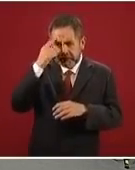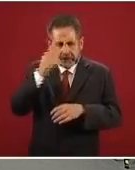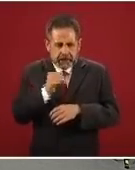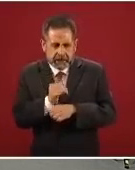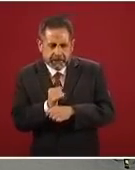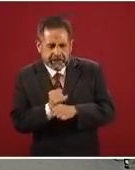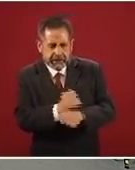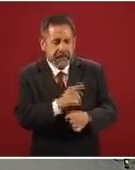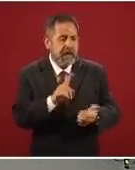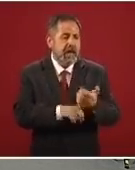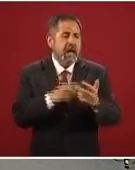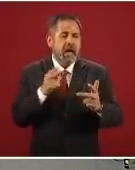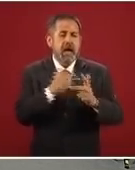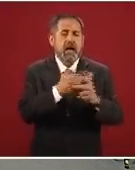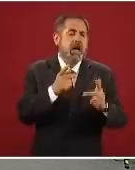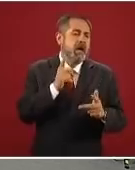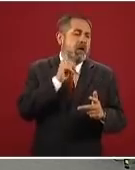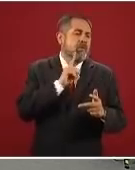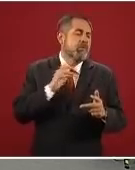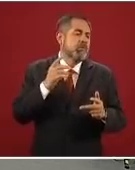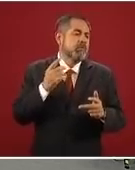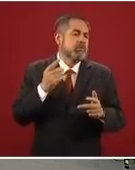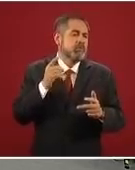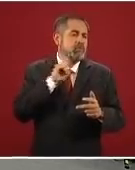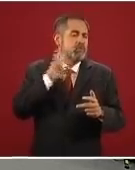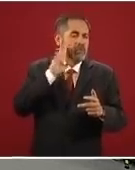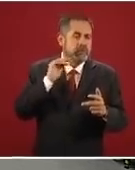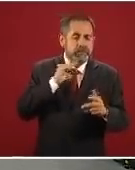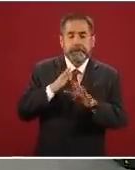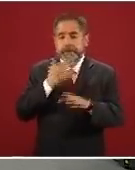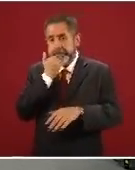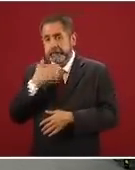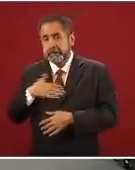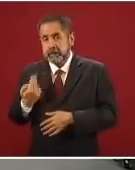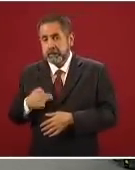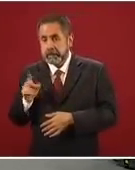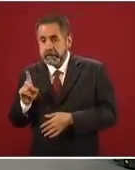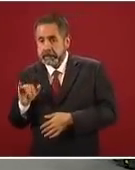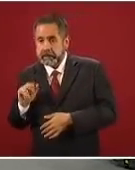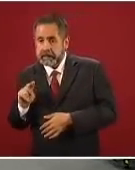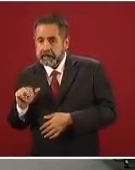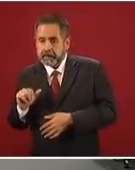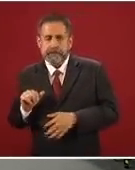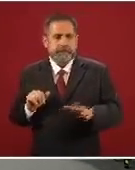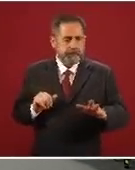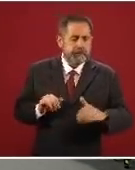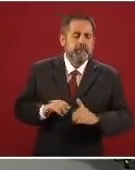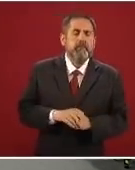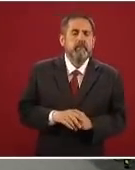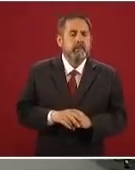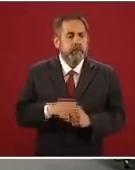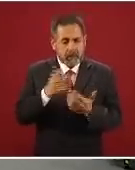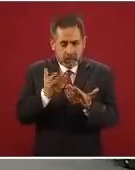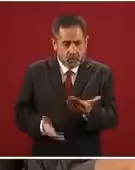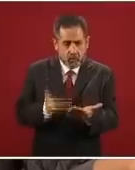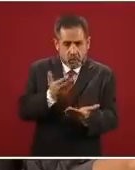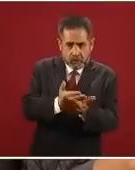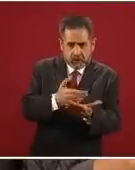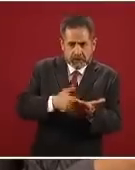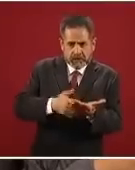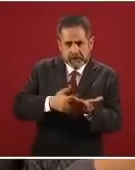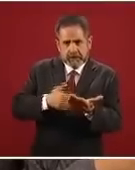investigación del feminicidio, perdón, Diana Lastiri del Universal, ¿esta propuesta no se ha considerado